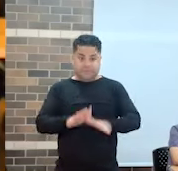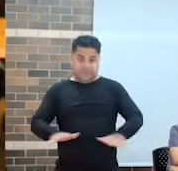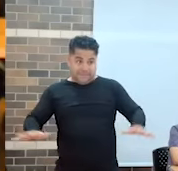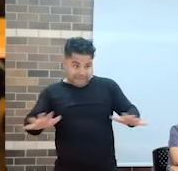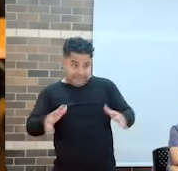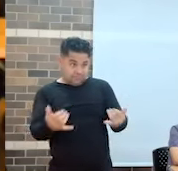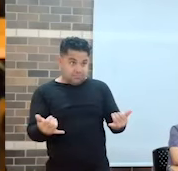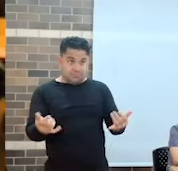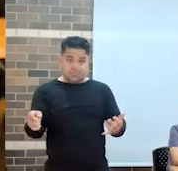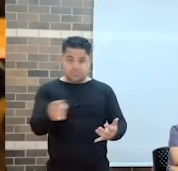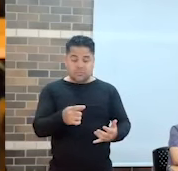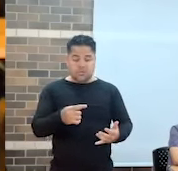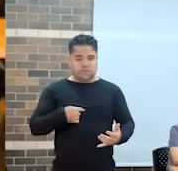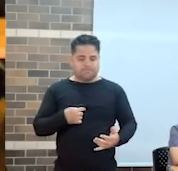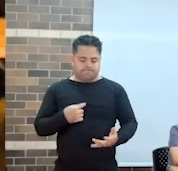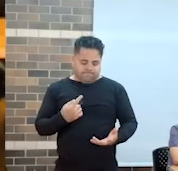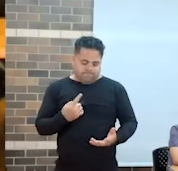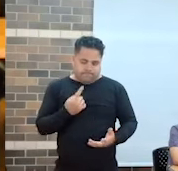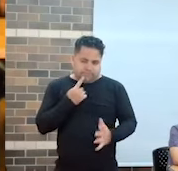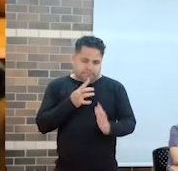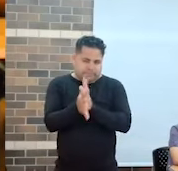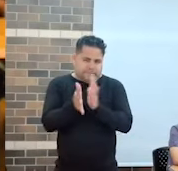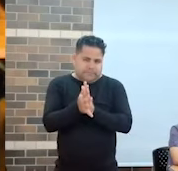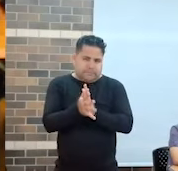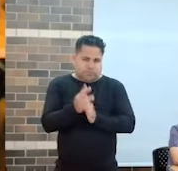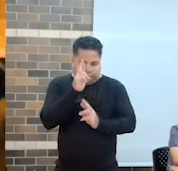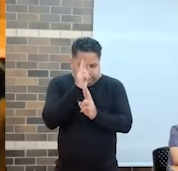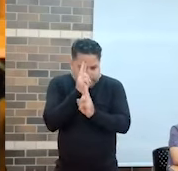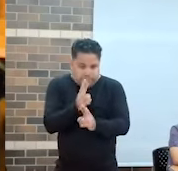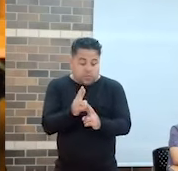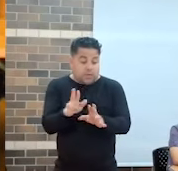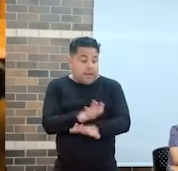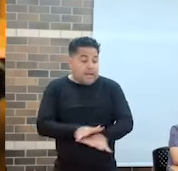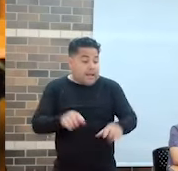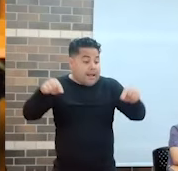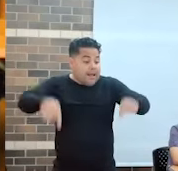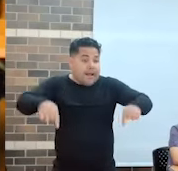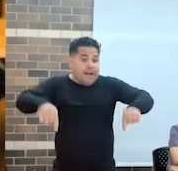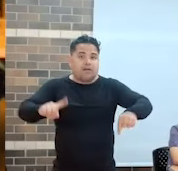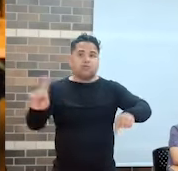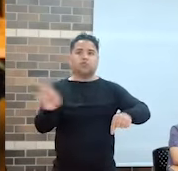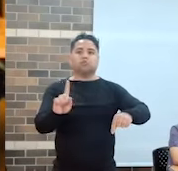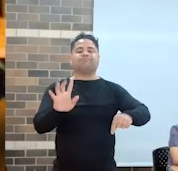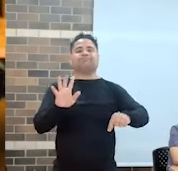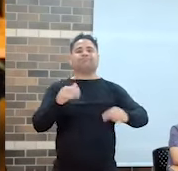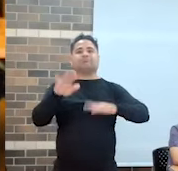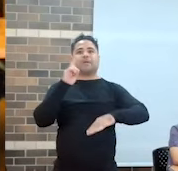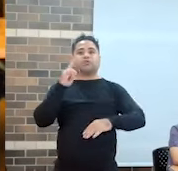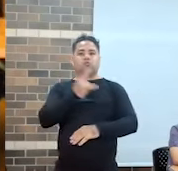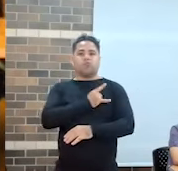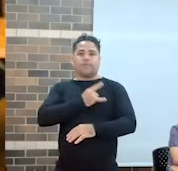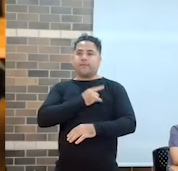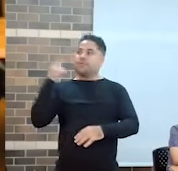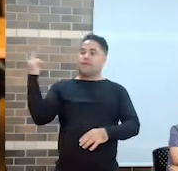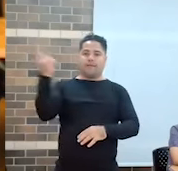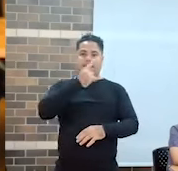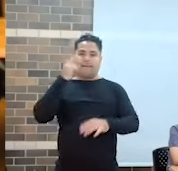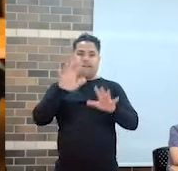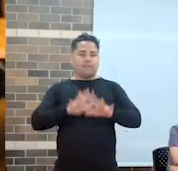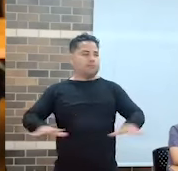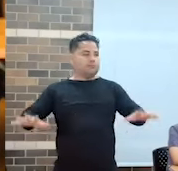lugar, y lo digo con respeto, no refiriéndome a este lugar como este espacio físico, sino a este como el lugar, como a la universidad, hay un